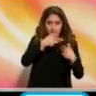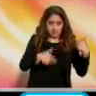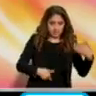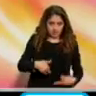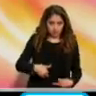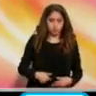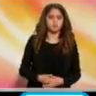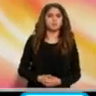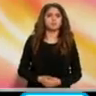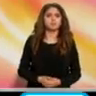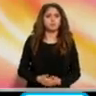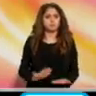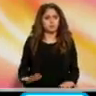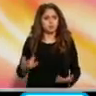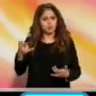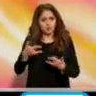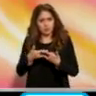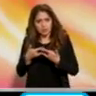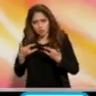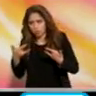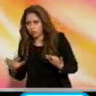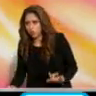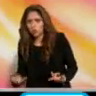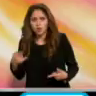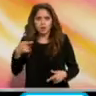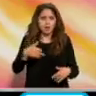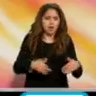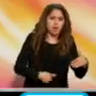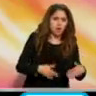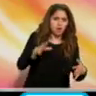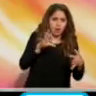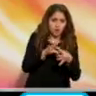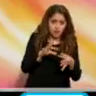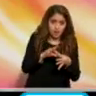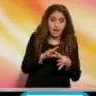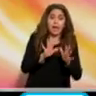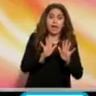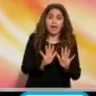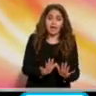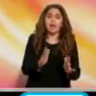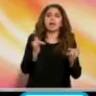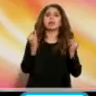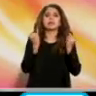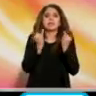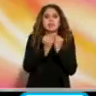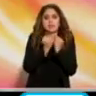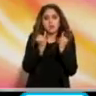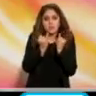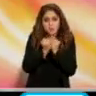de historias y de personajes y de actores impresionante Y dentro también del escenario. hay